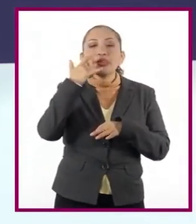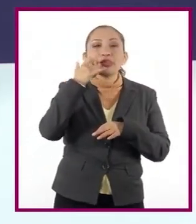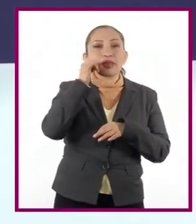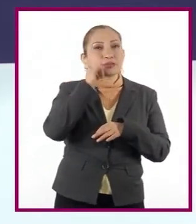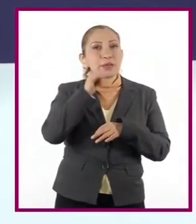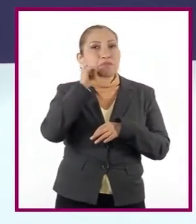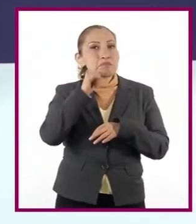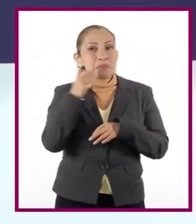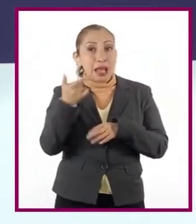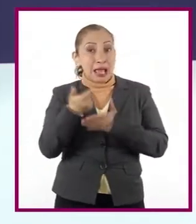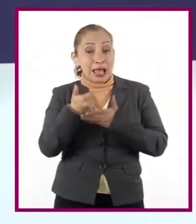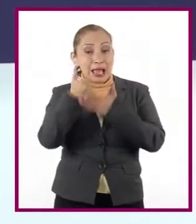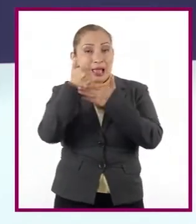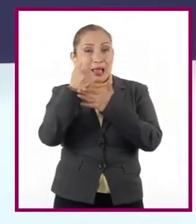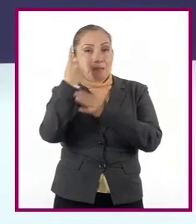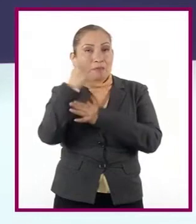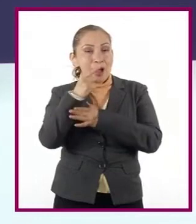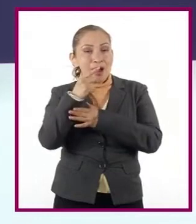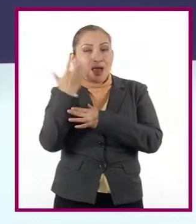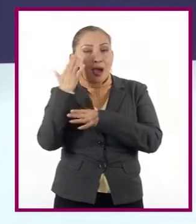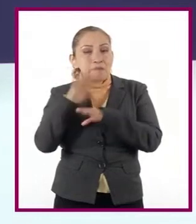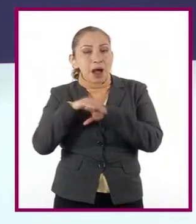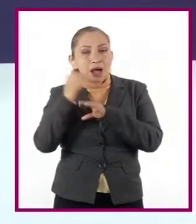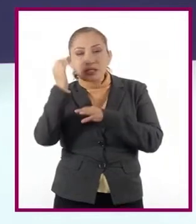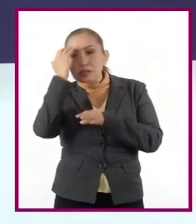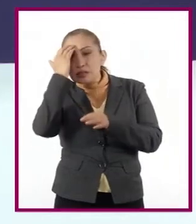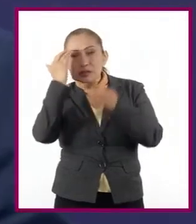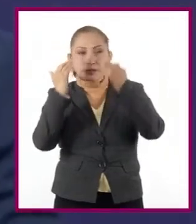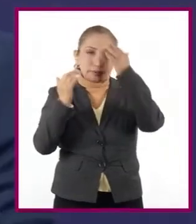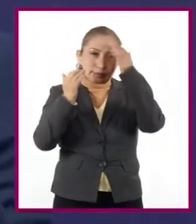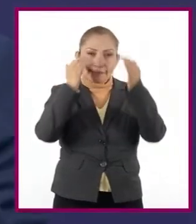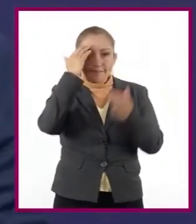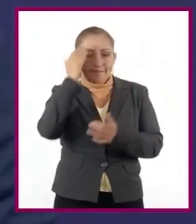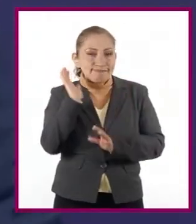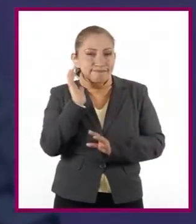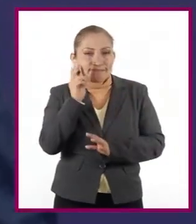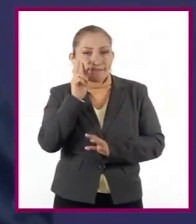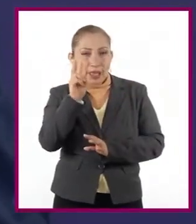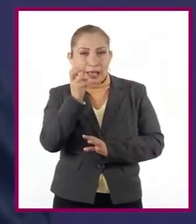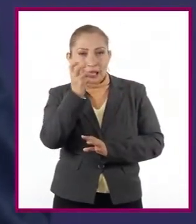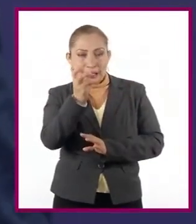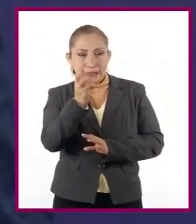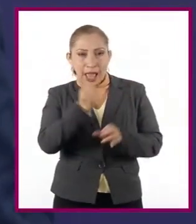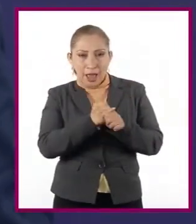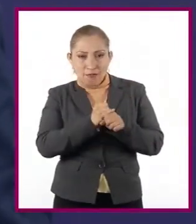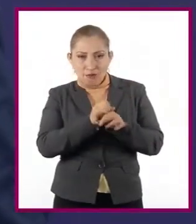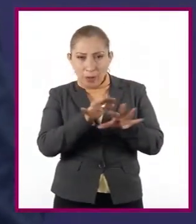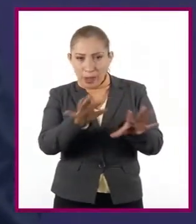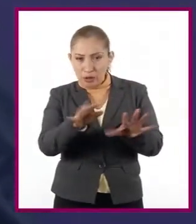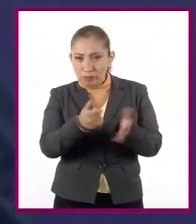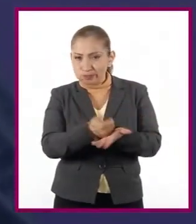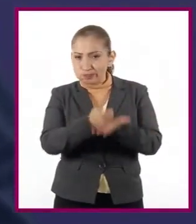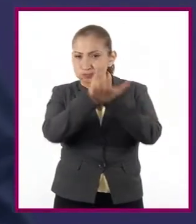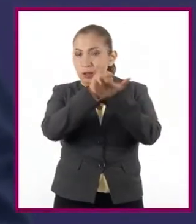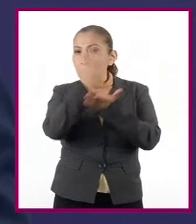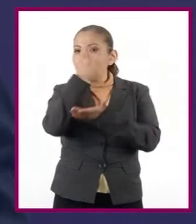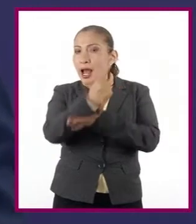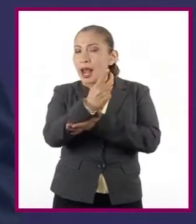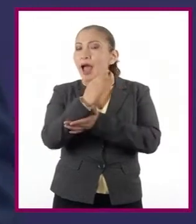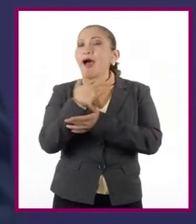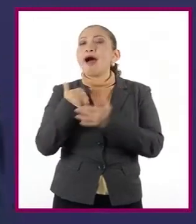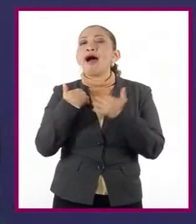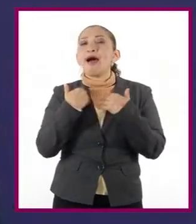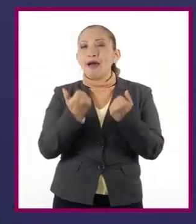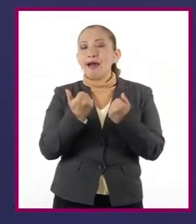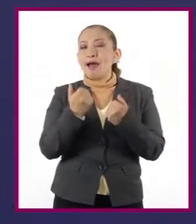Siempre nos va a llevar a adquirir nuevos conocimientos. Veamos la siguiente información que nos ayudará a afianzar